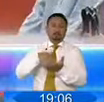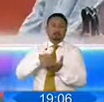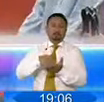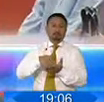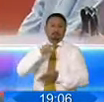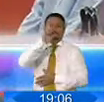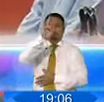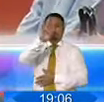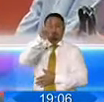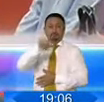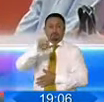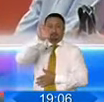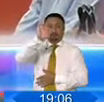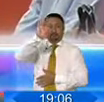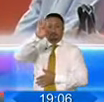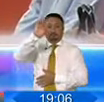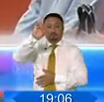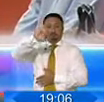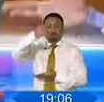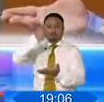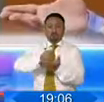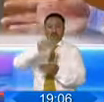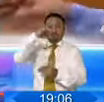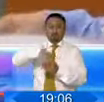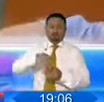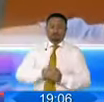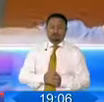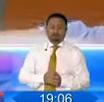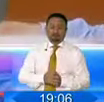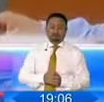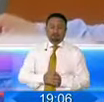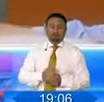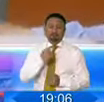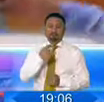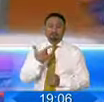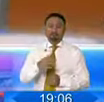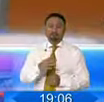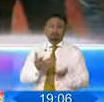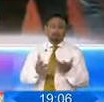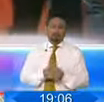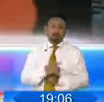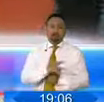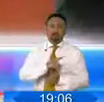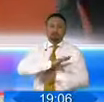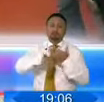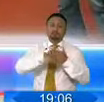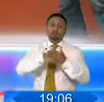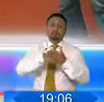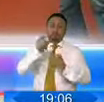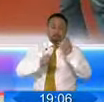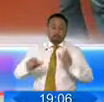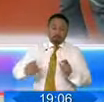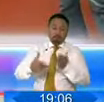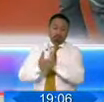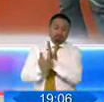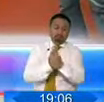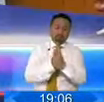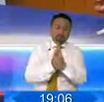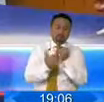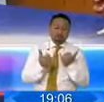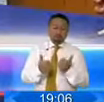las 7,970 juntas receptoras del voto, con lo cual se estima cubrir a todo el capital humano durante